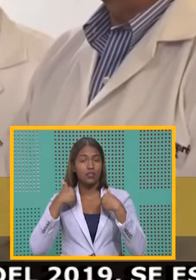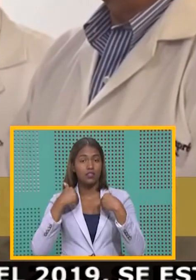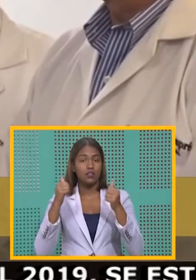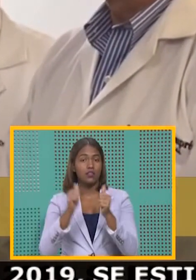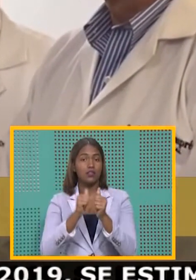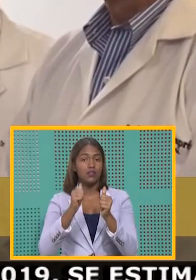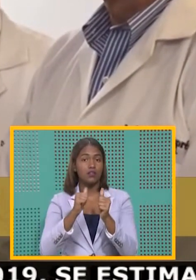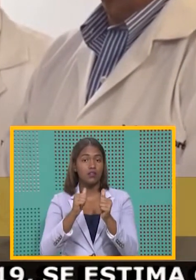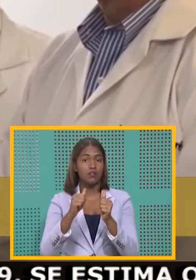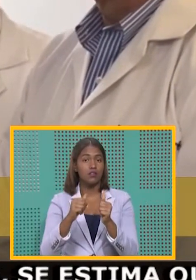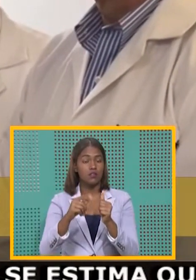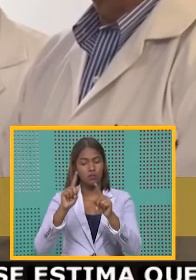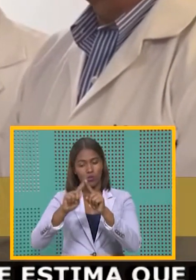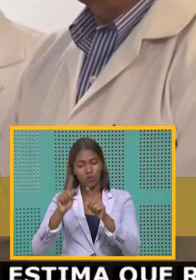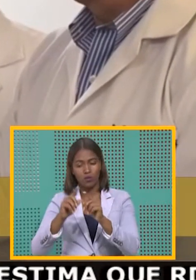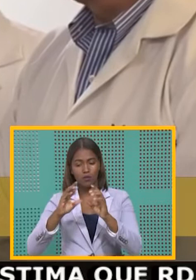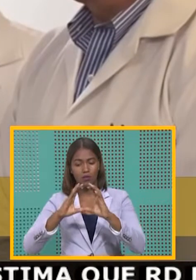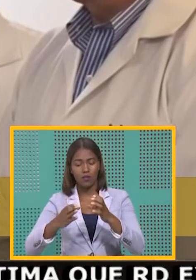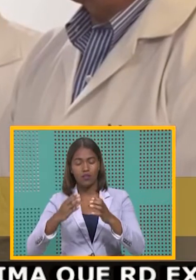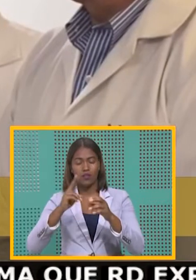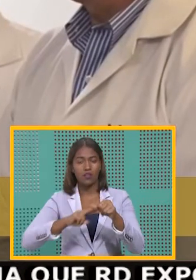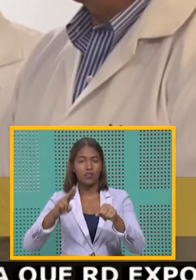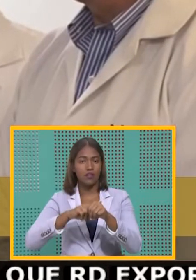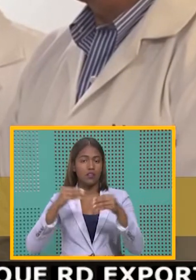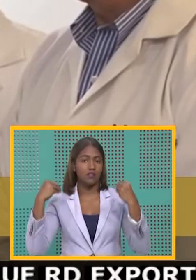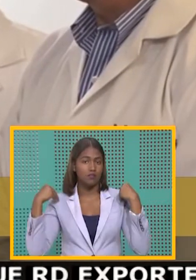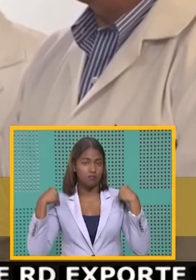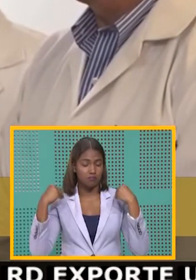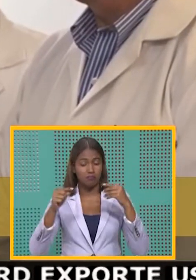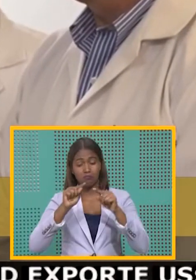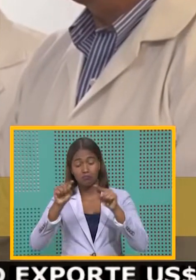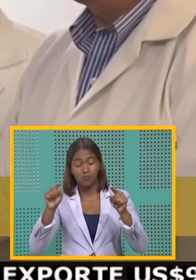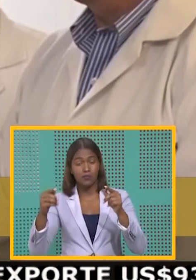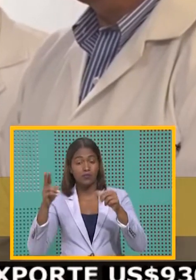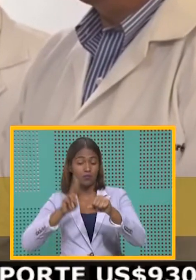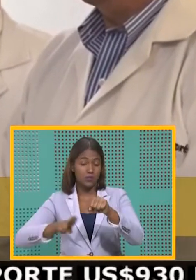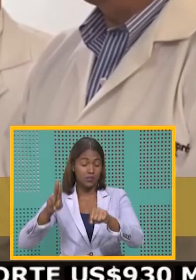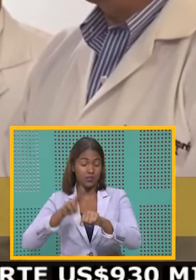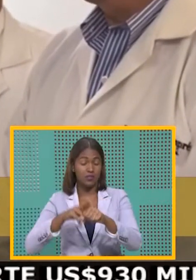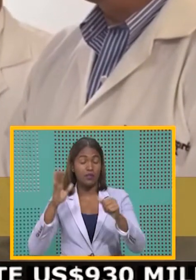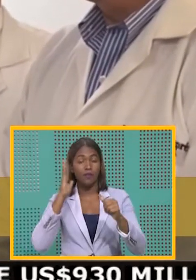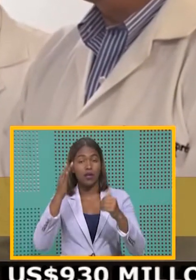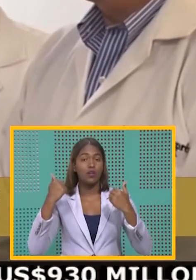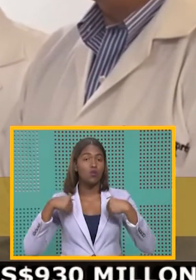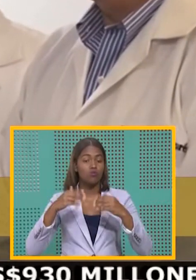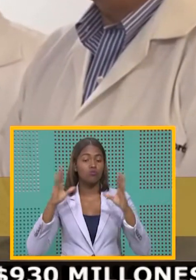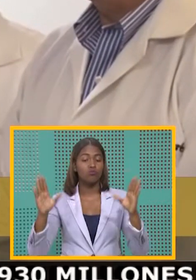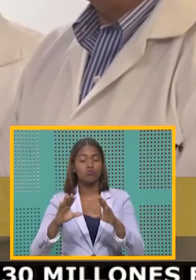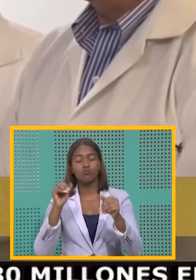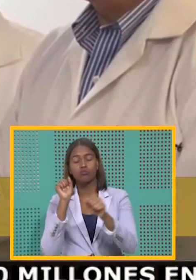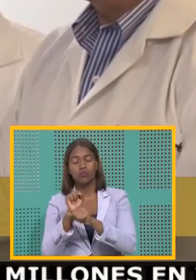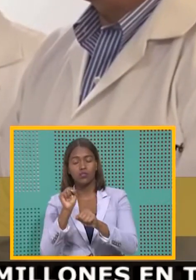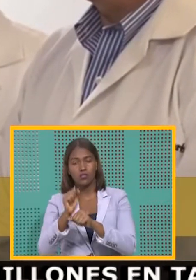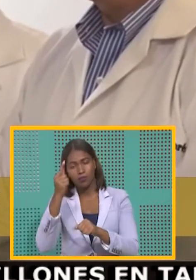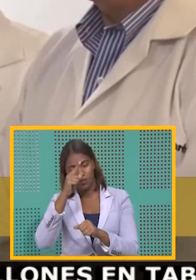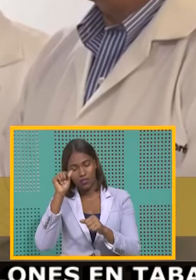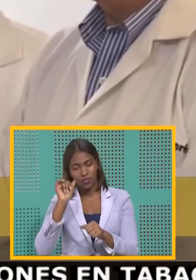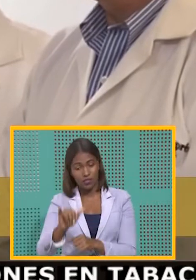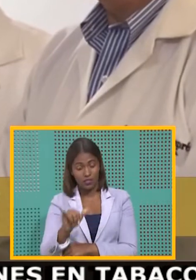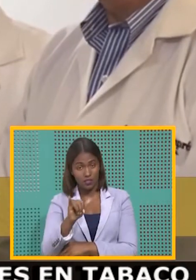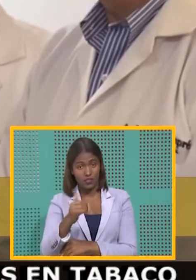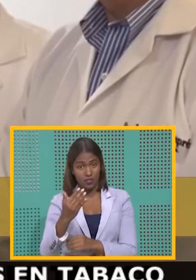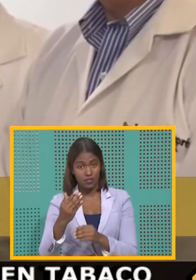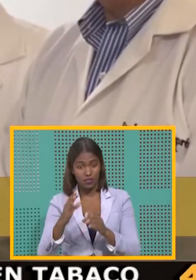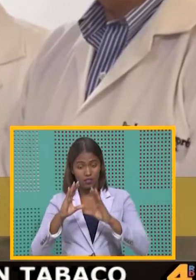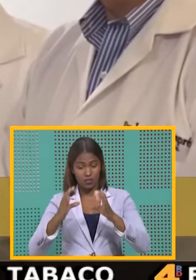los gremios y el Servicio Nacional de Salud, a nivel regional y a nivel nacional, vamos a buscar las soluciones para que en